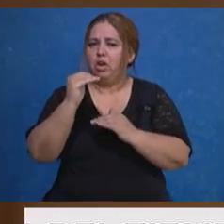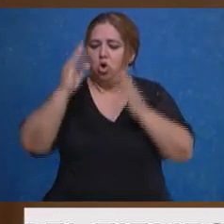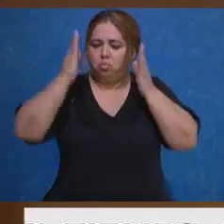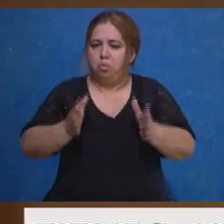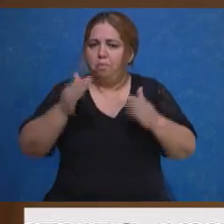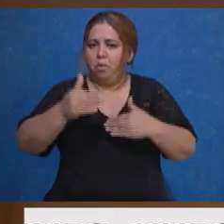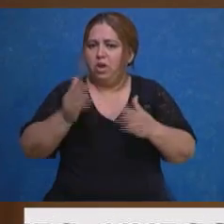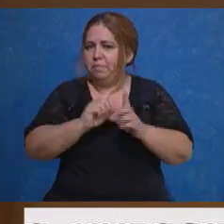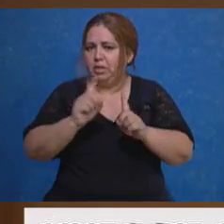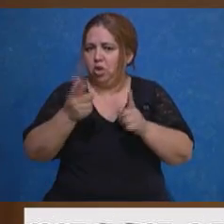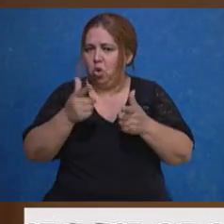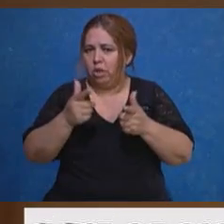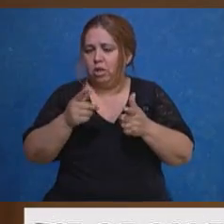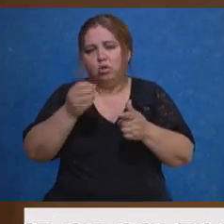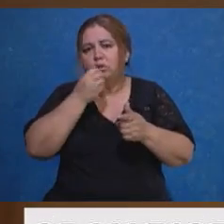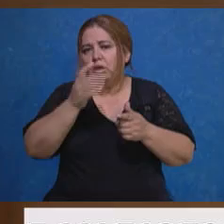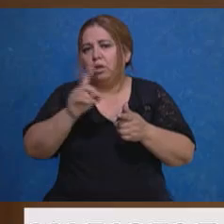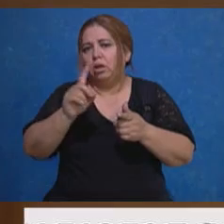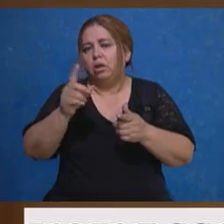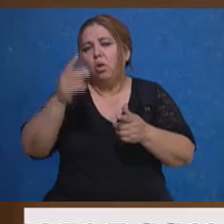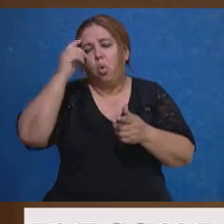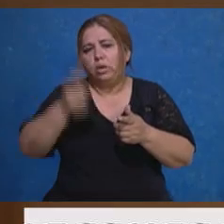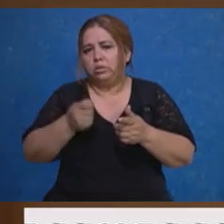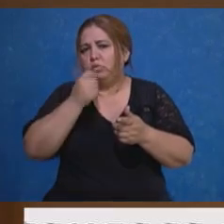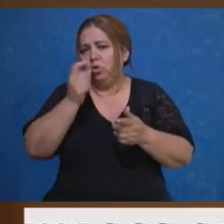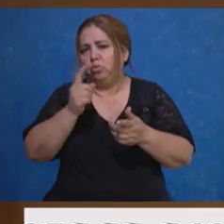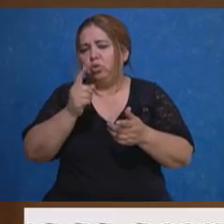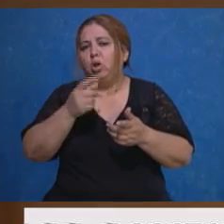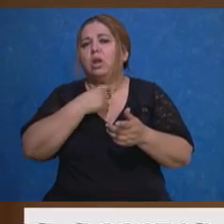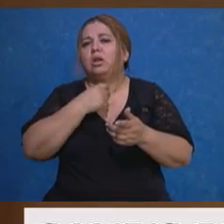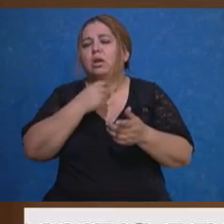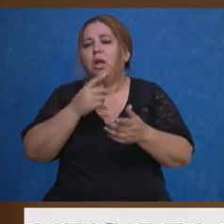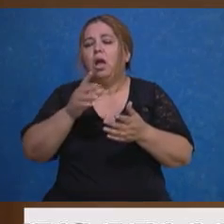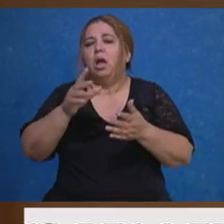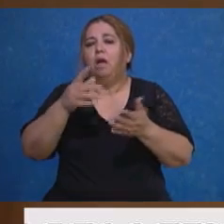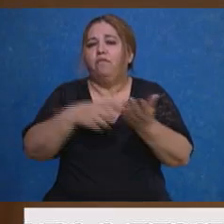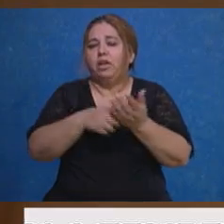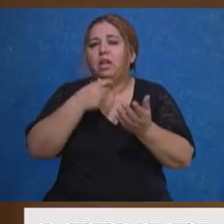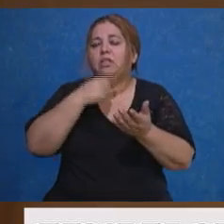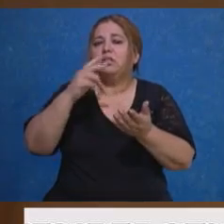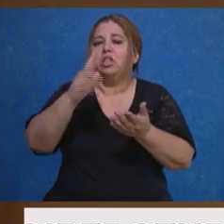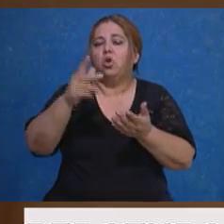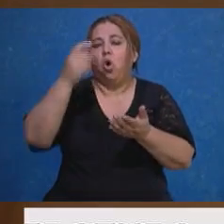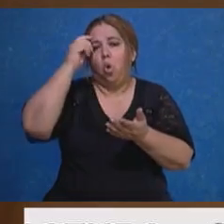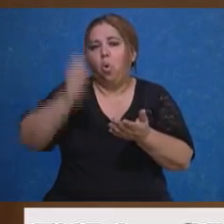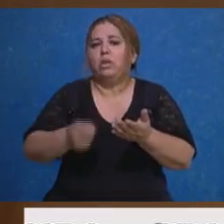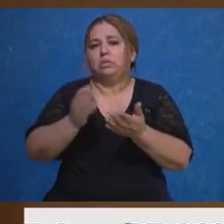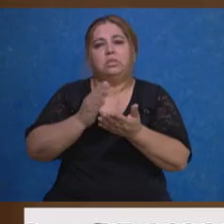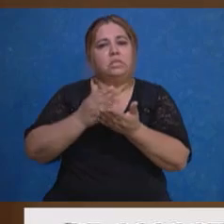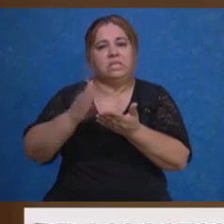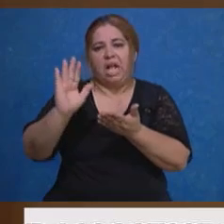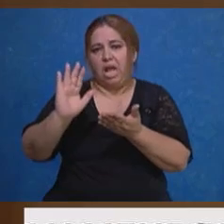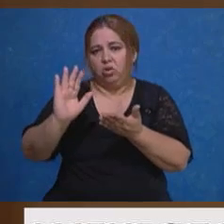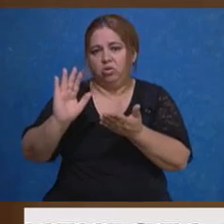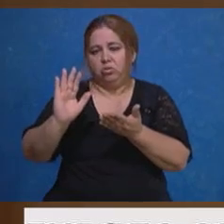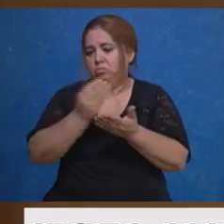que hizo que el fiscal Busso pidiera que se lo apartara de la causa, pero no. En el día de hoy ha sido rechazado, todo va a